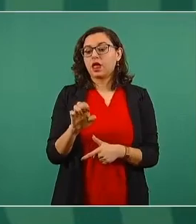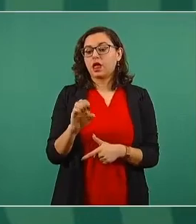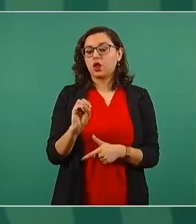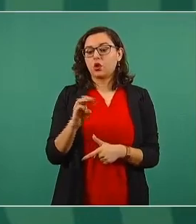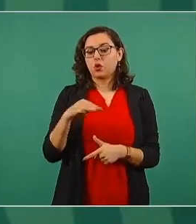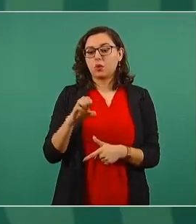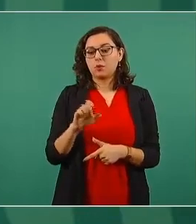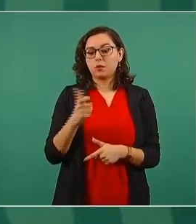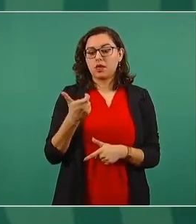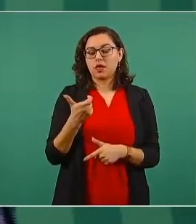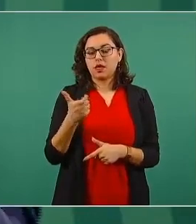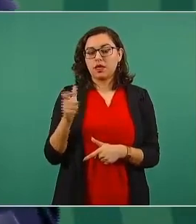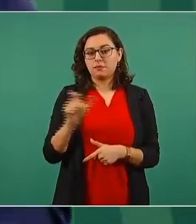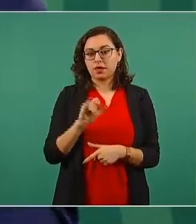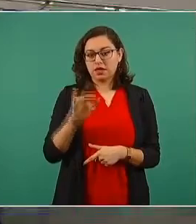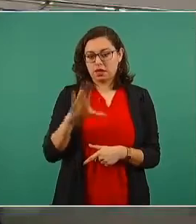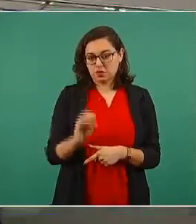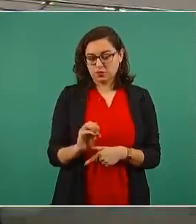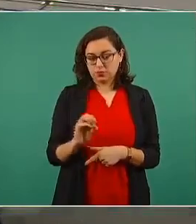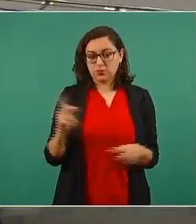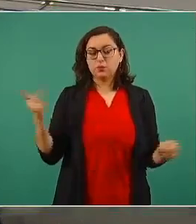con la pandemia,